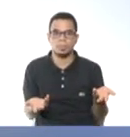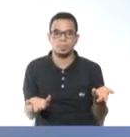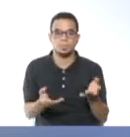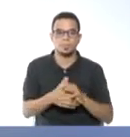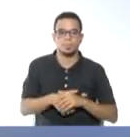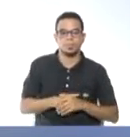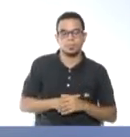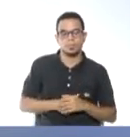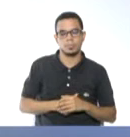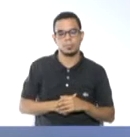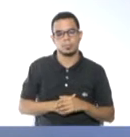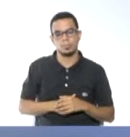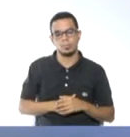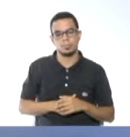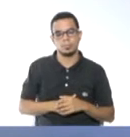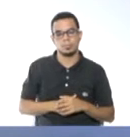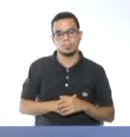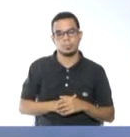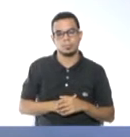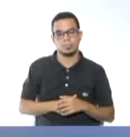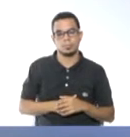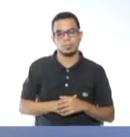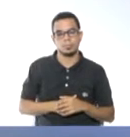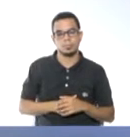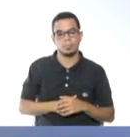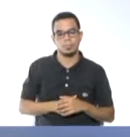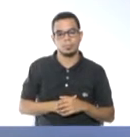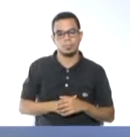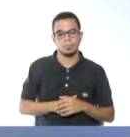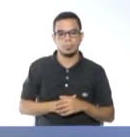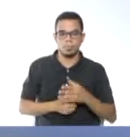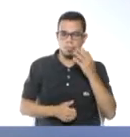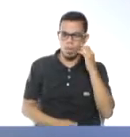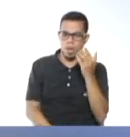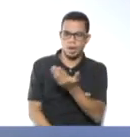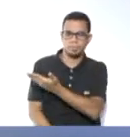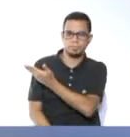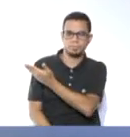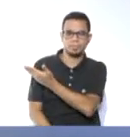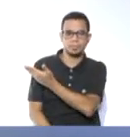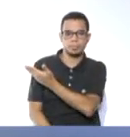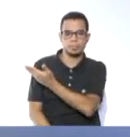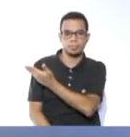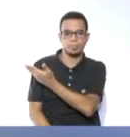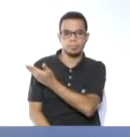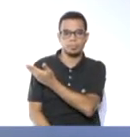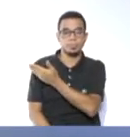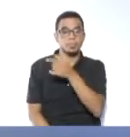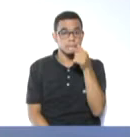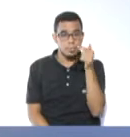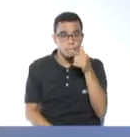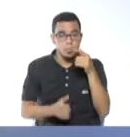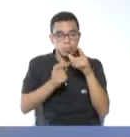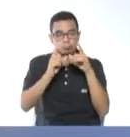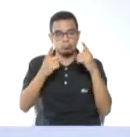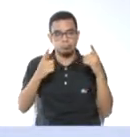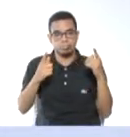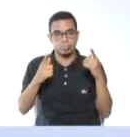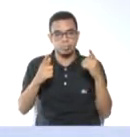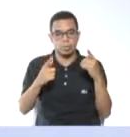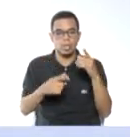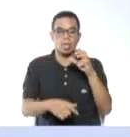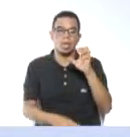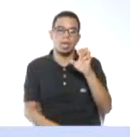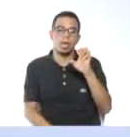Edith? Bueno, ¿Qué es esto? aquí es la práctica de un lenguaje Ok. aplicado en el